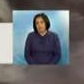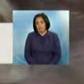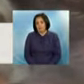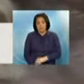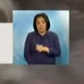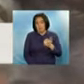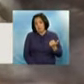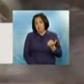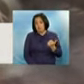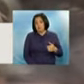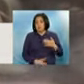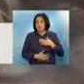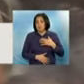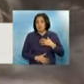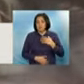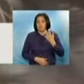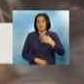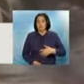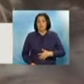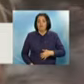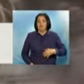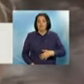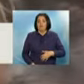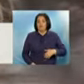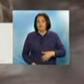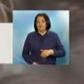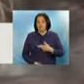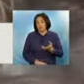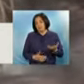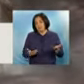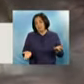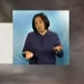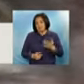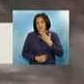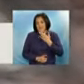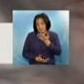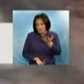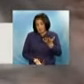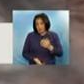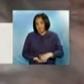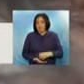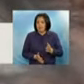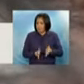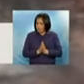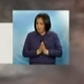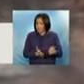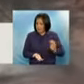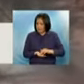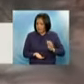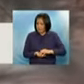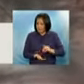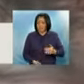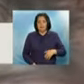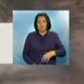Este otro disfruta que le rasquen la barriguita. ¿Y quién no? Él es exigente y pide más.